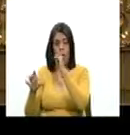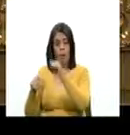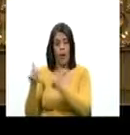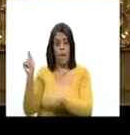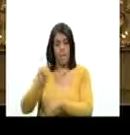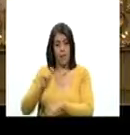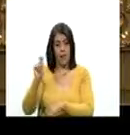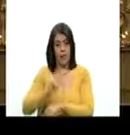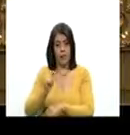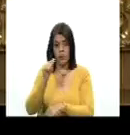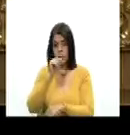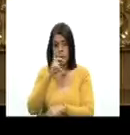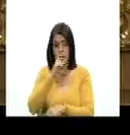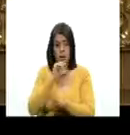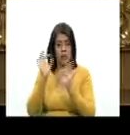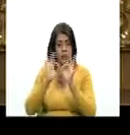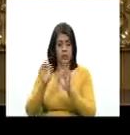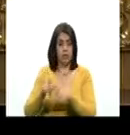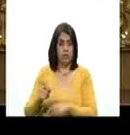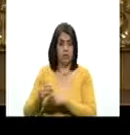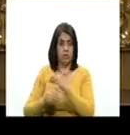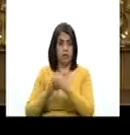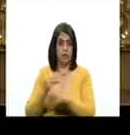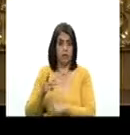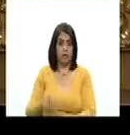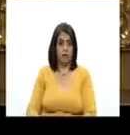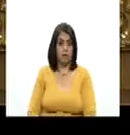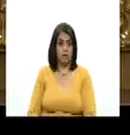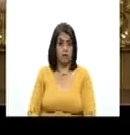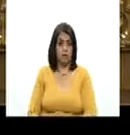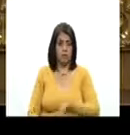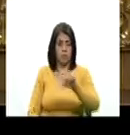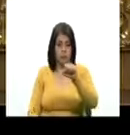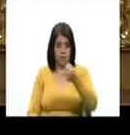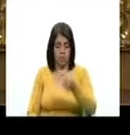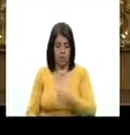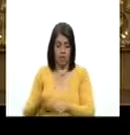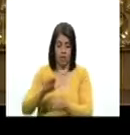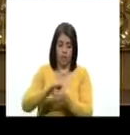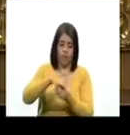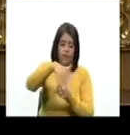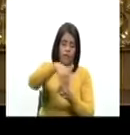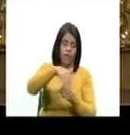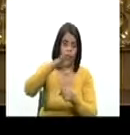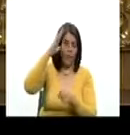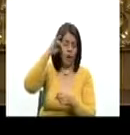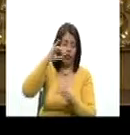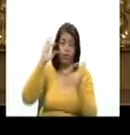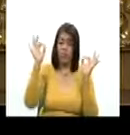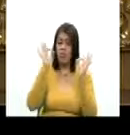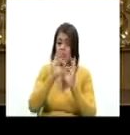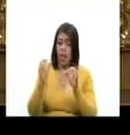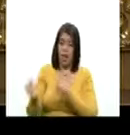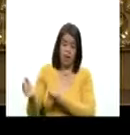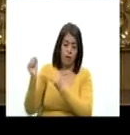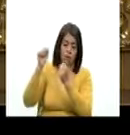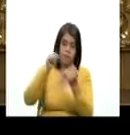meses que no había agua ni para tirar el baño, o sea, no había agua para nada, cero